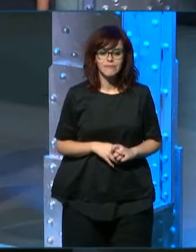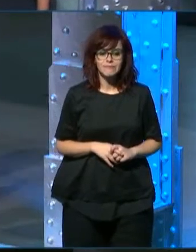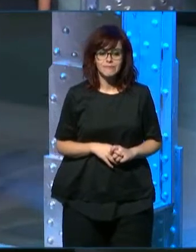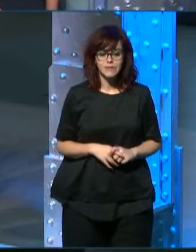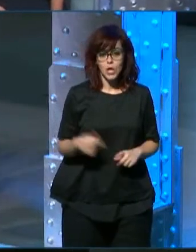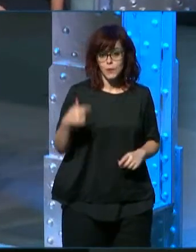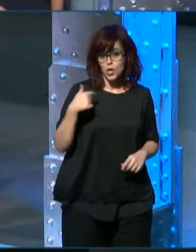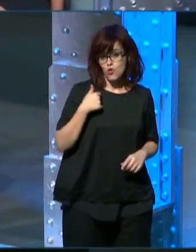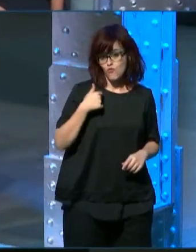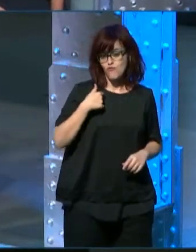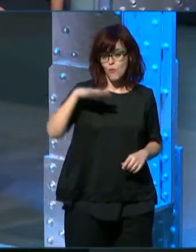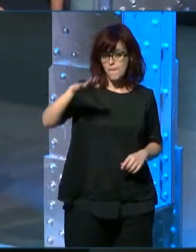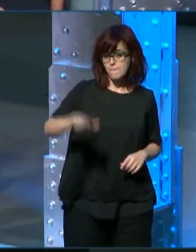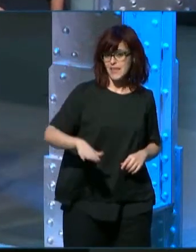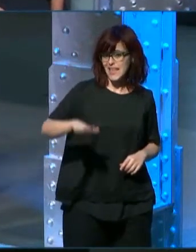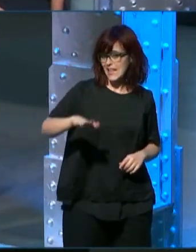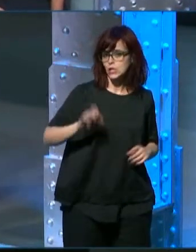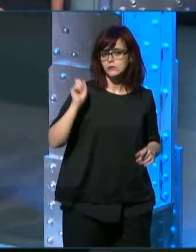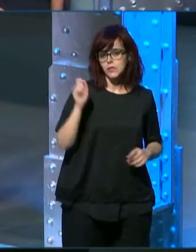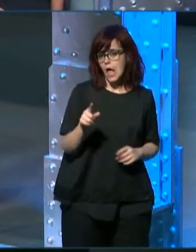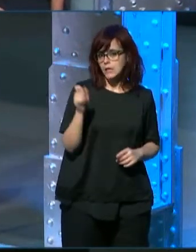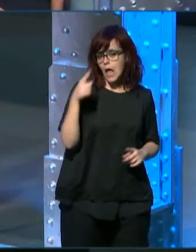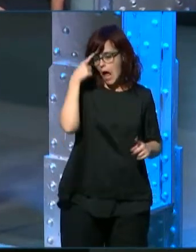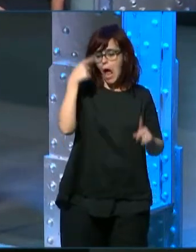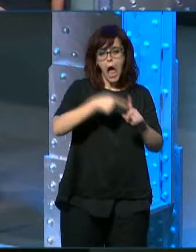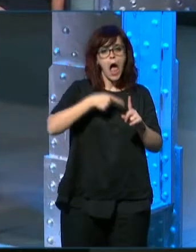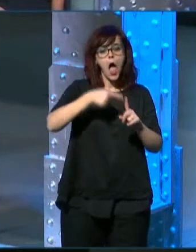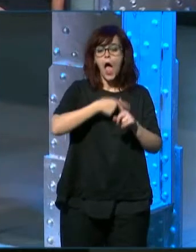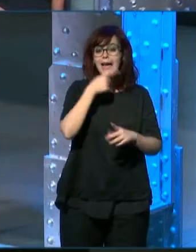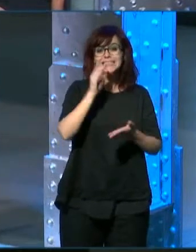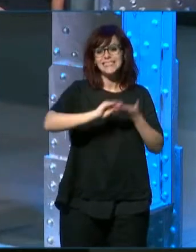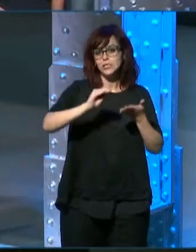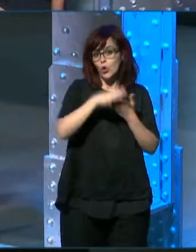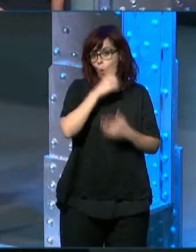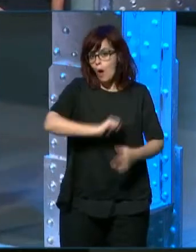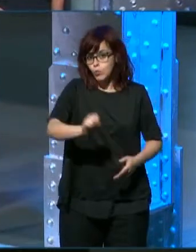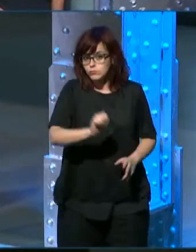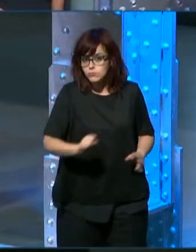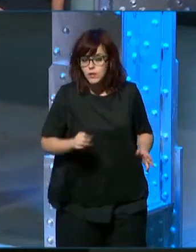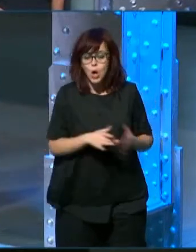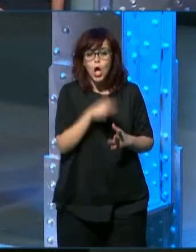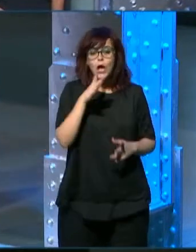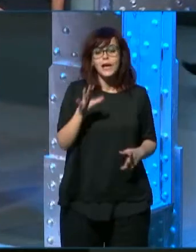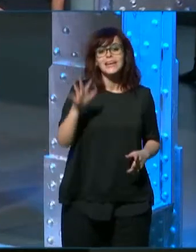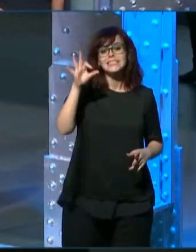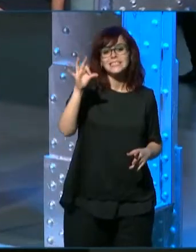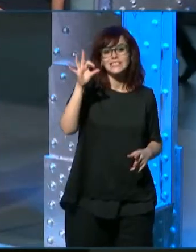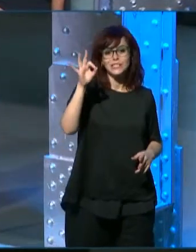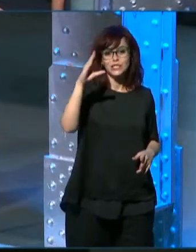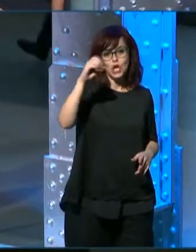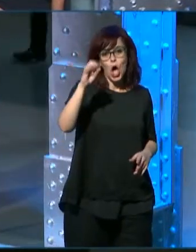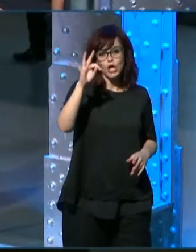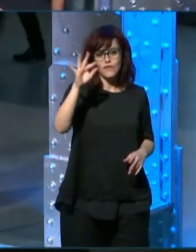yo desde pequeño siempre he estado obsesionado con los escritores guapos, con Scott Fitzgerald, con